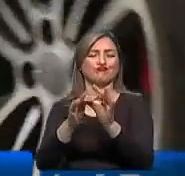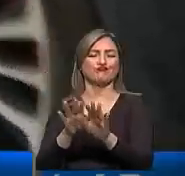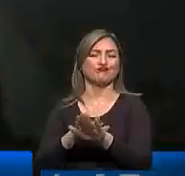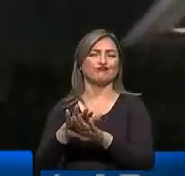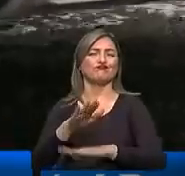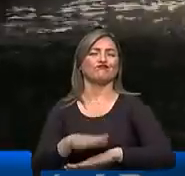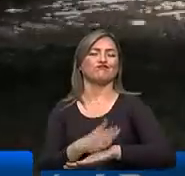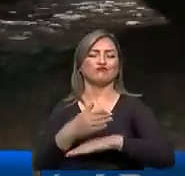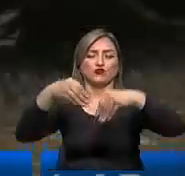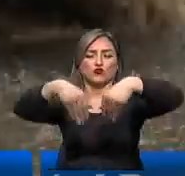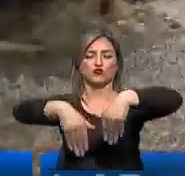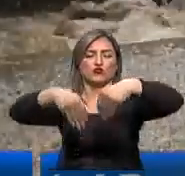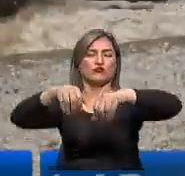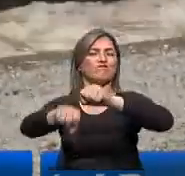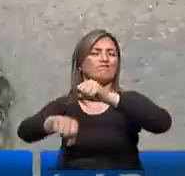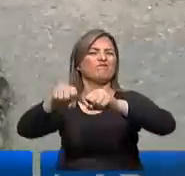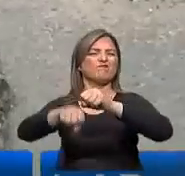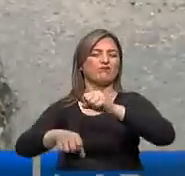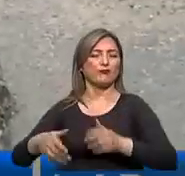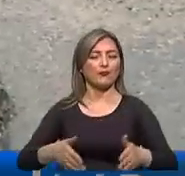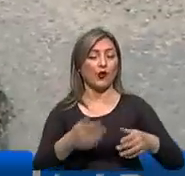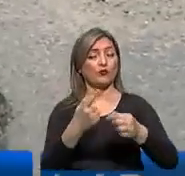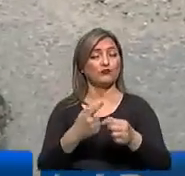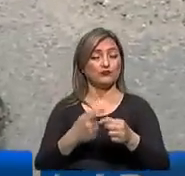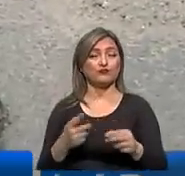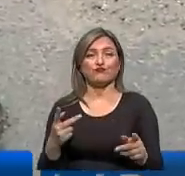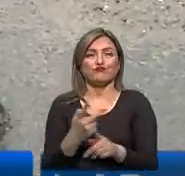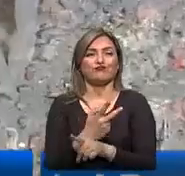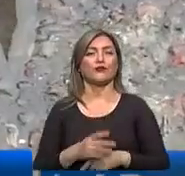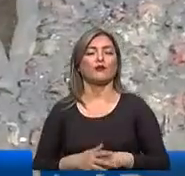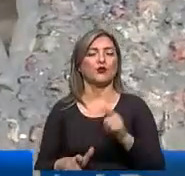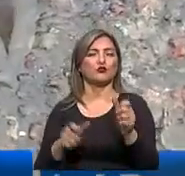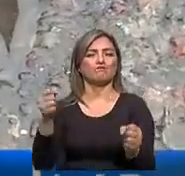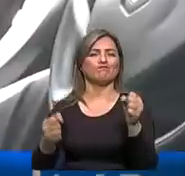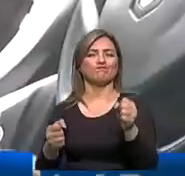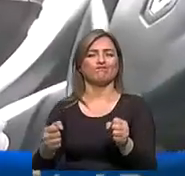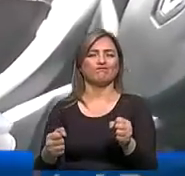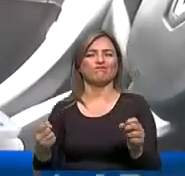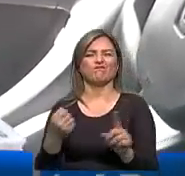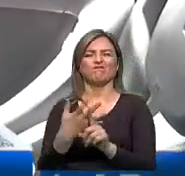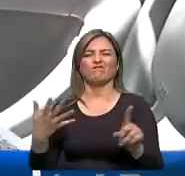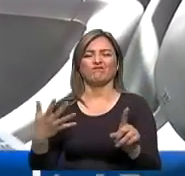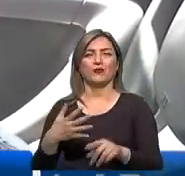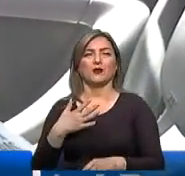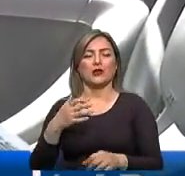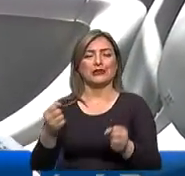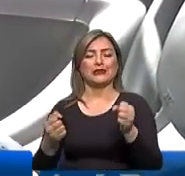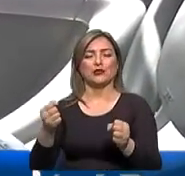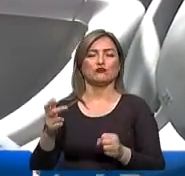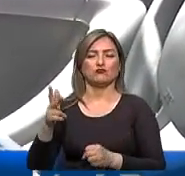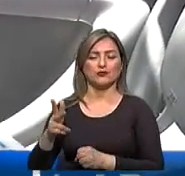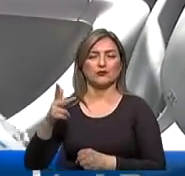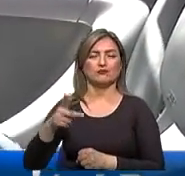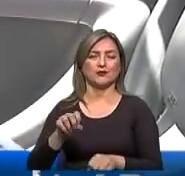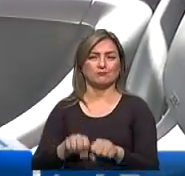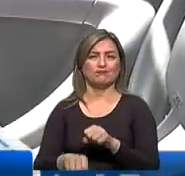ha ocasionado que las lluvias deterioren más las vías de Quito y que los conductores sufran las consecuencias. Están destruidas las calles por todos lados,